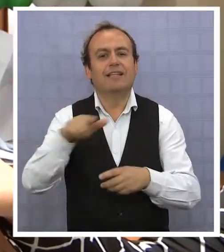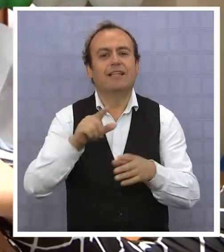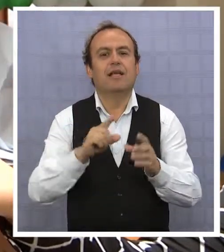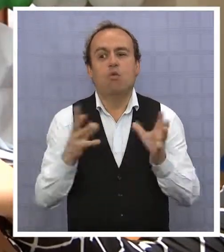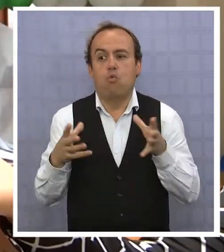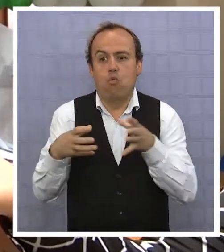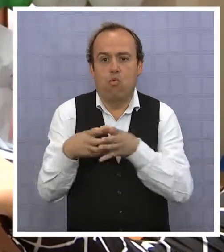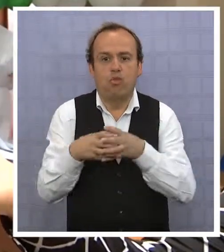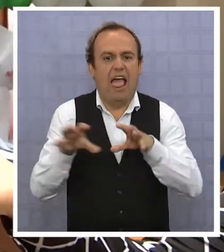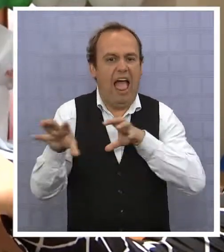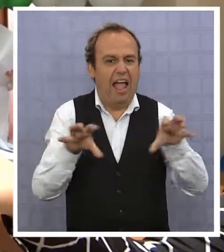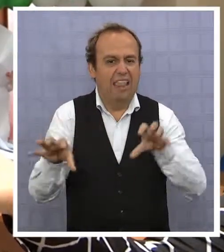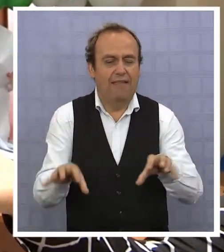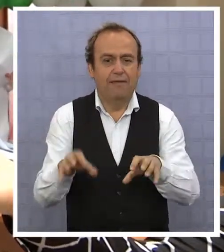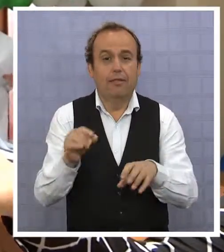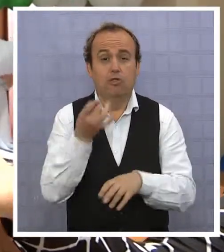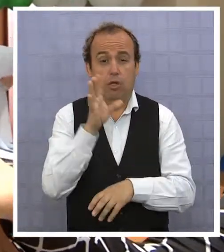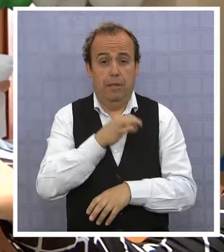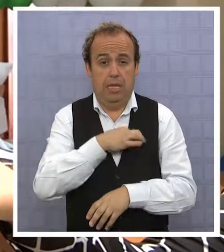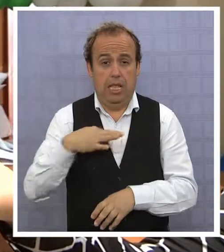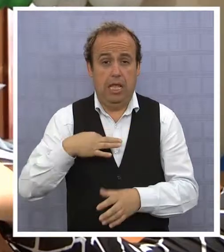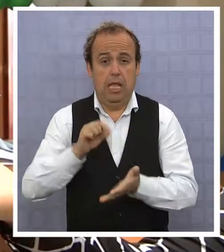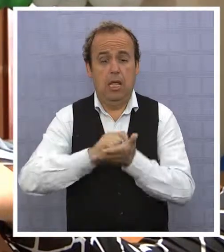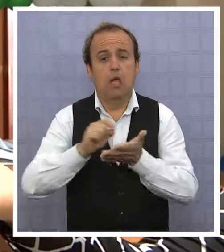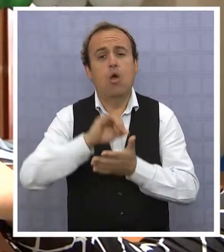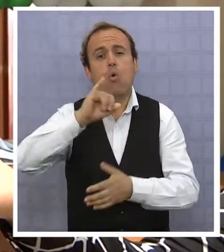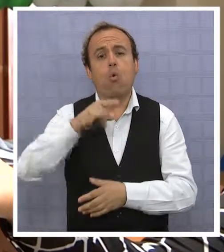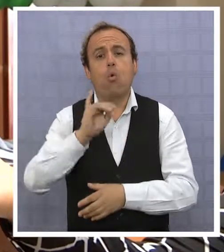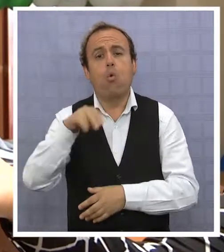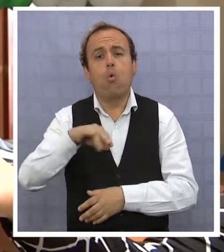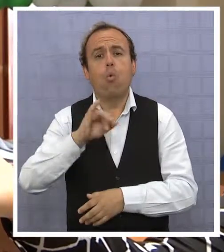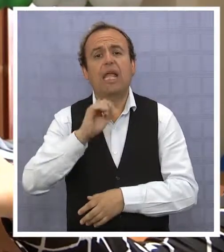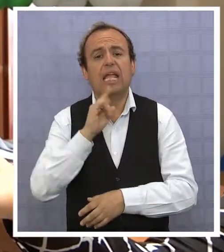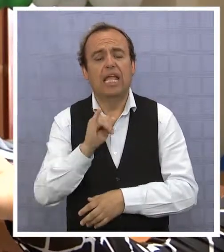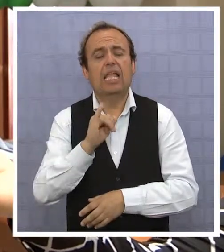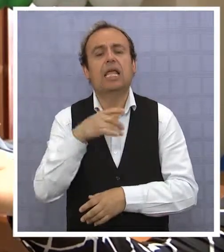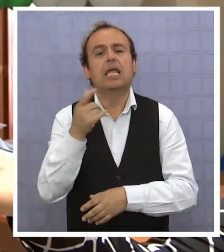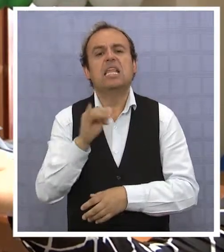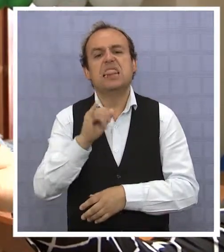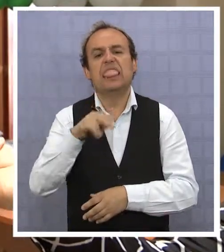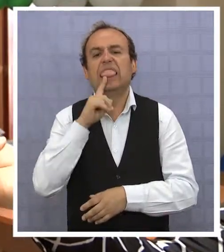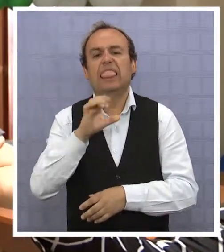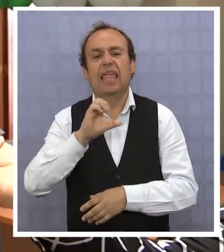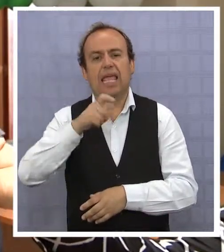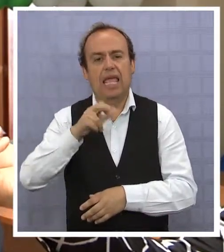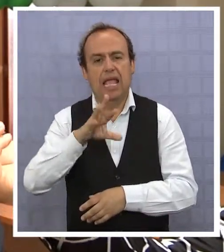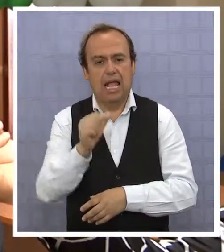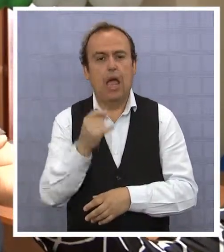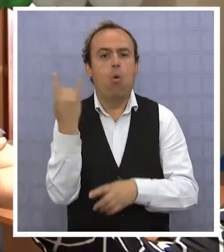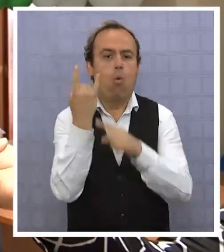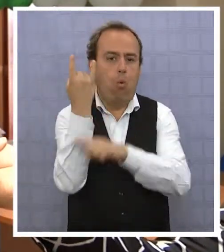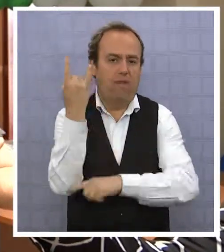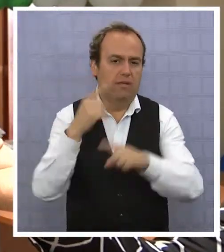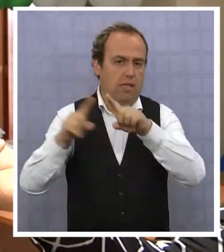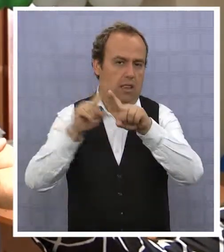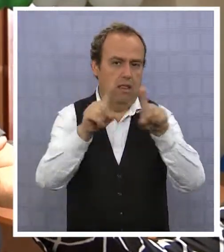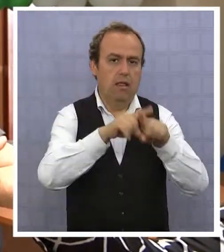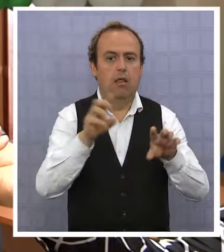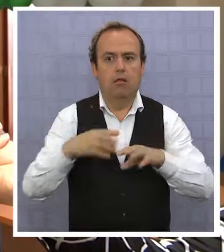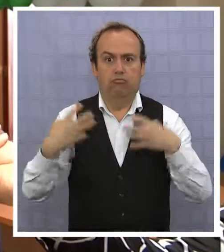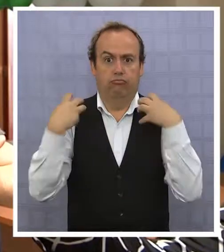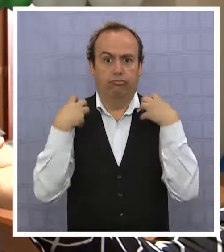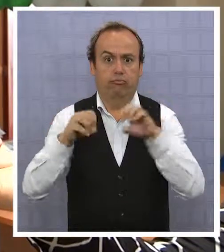esta actividad. No solo el Ministerio, sino que Junji integra las universidades que tienen responsabilidad en la formación de las futuras educadoras en la